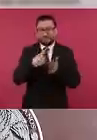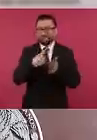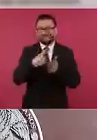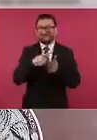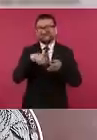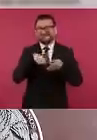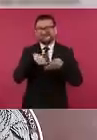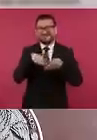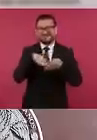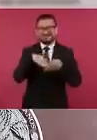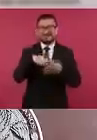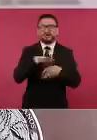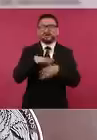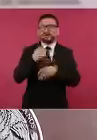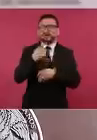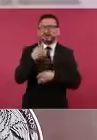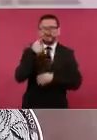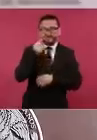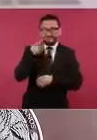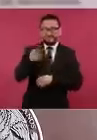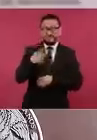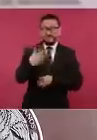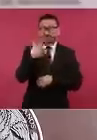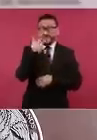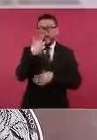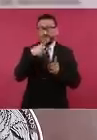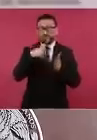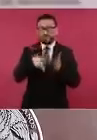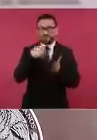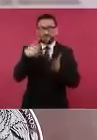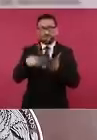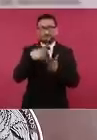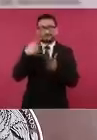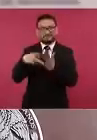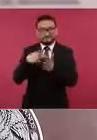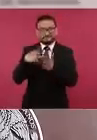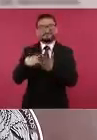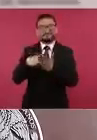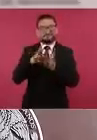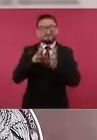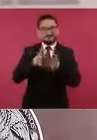Este es el caso de 8 veces desmentido,